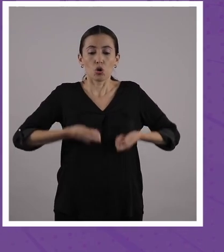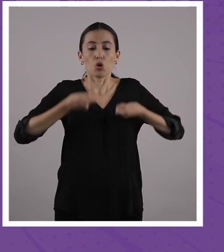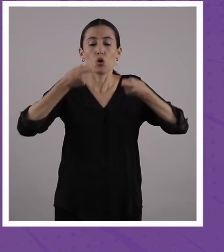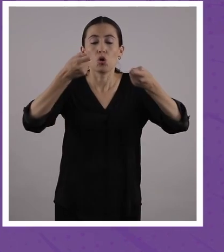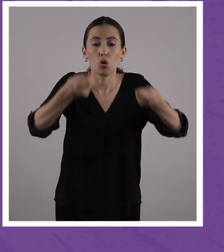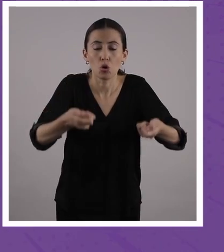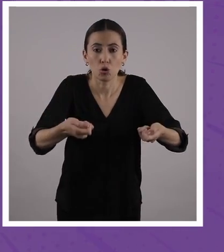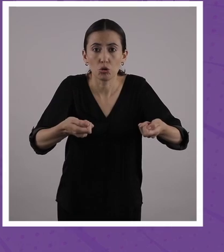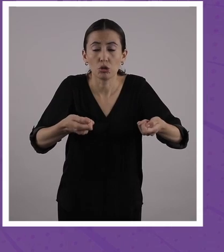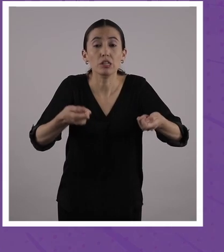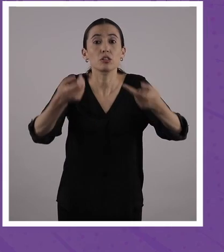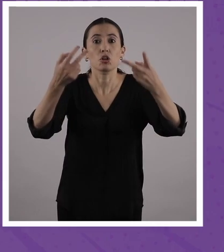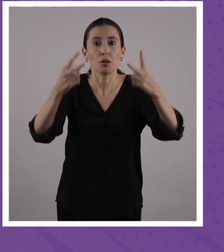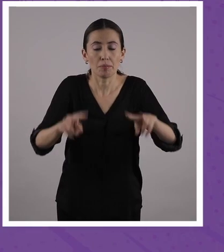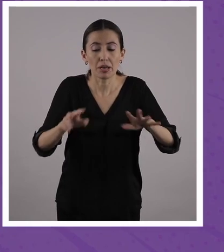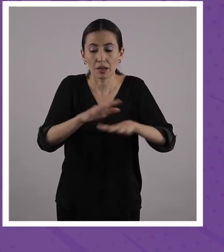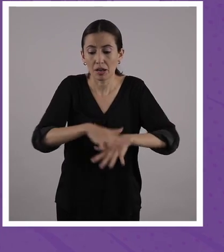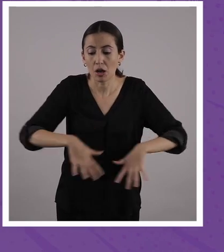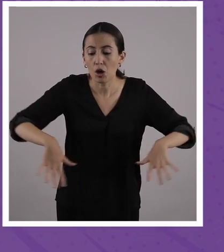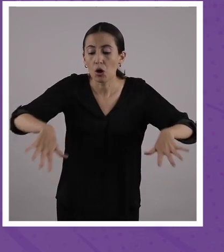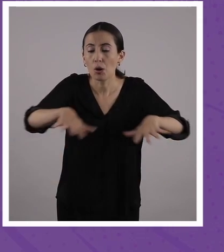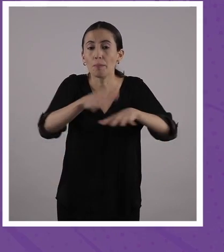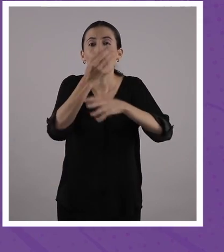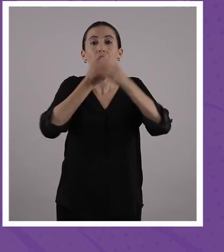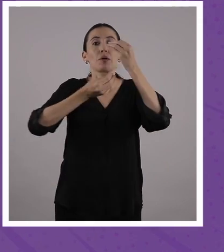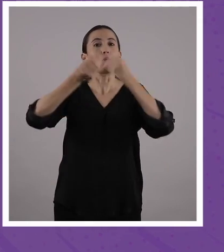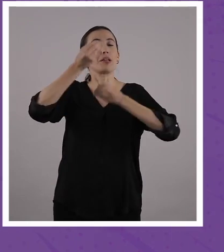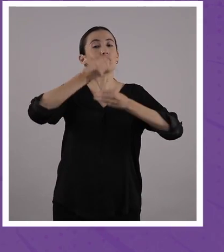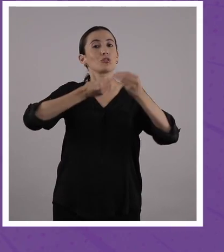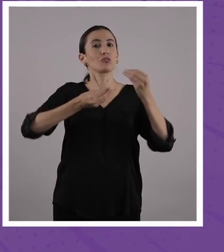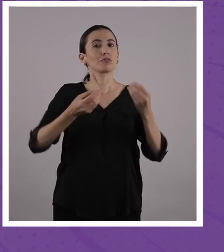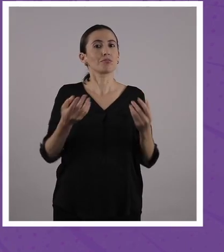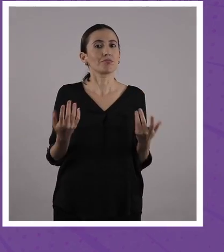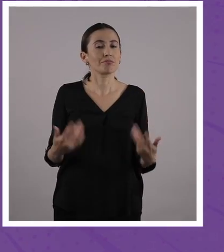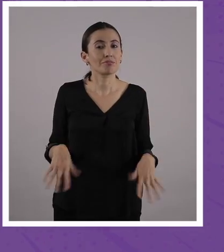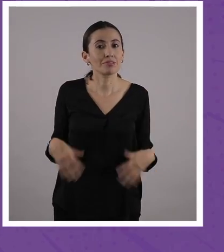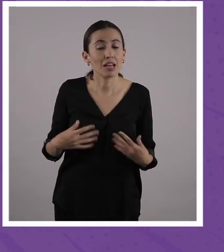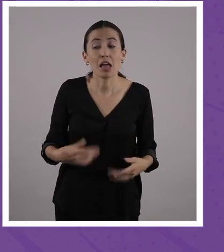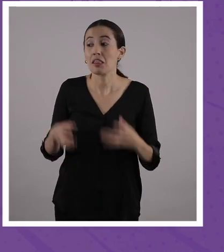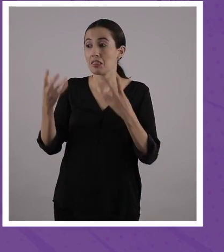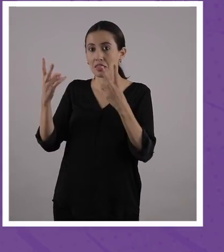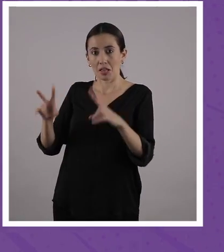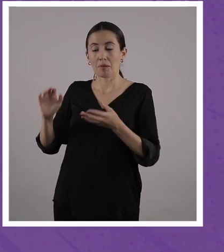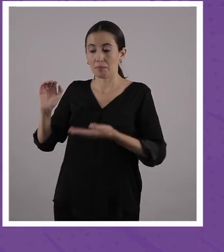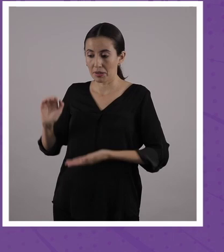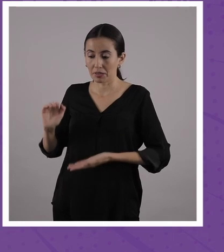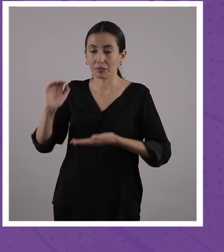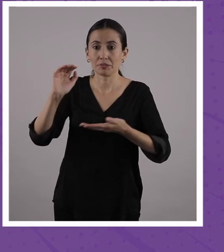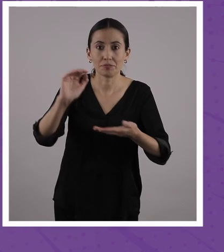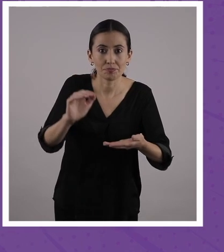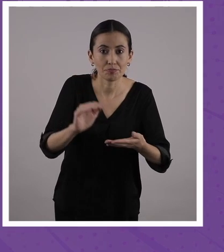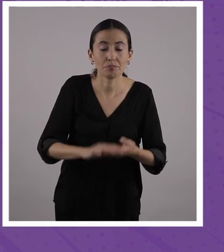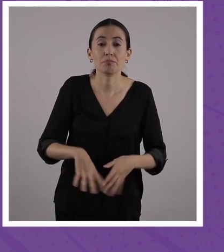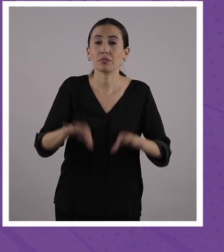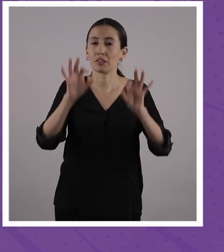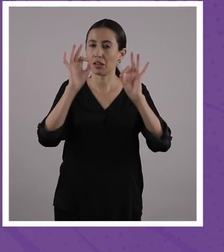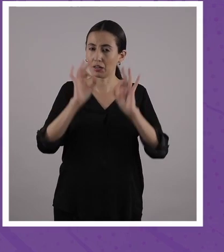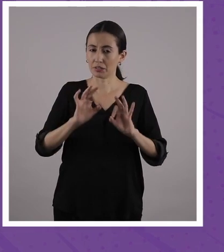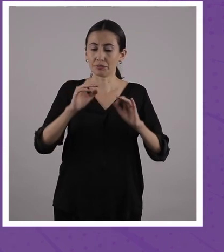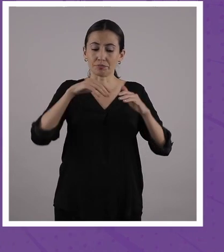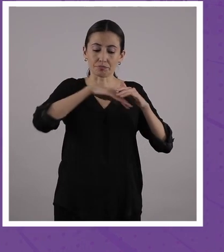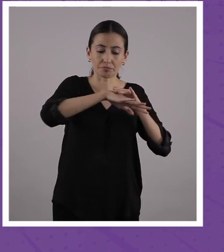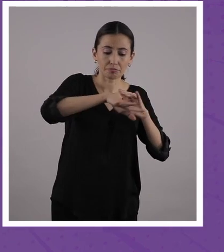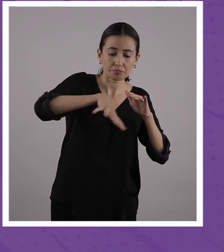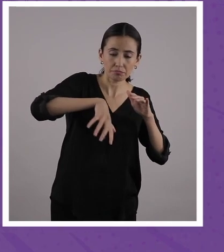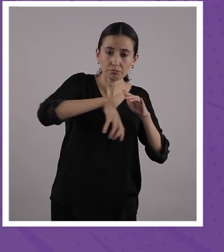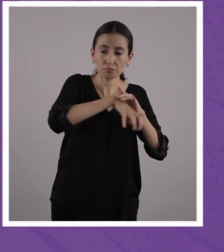te daré no solo el uncuch, sino toda clase de alimentos. También te obsequiaré una niña prodigiosa,